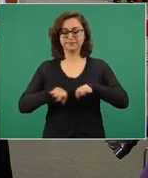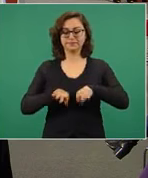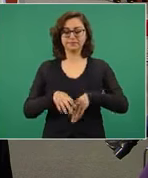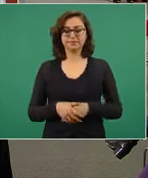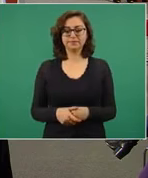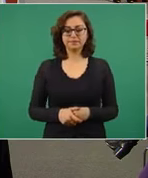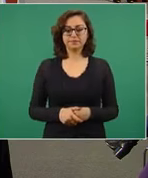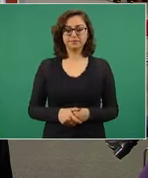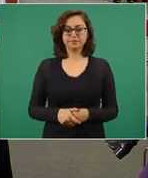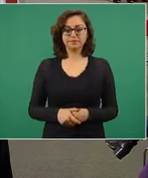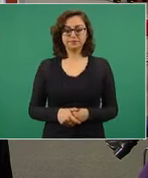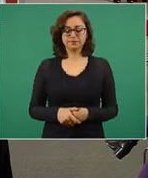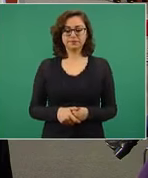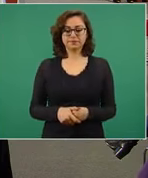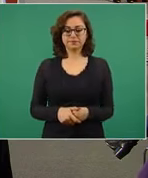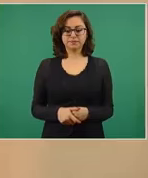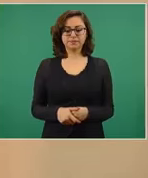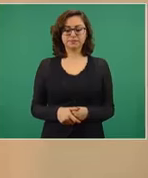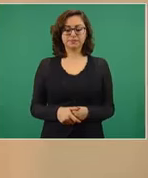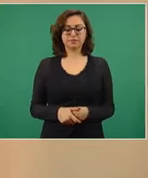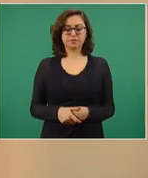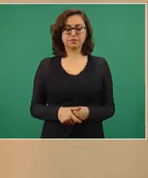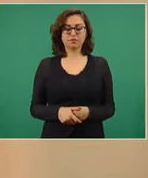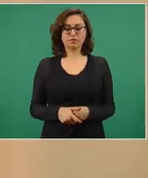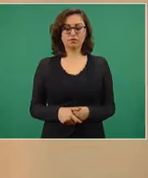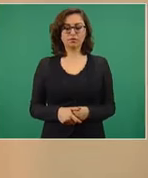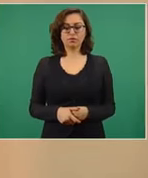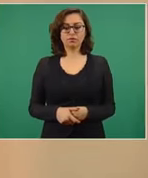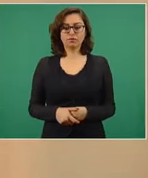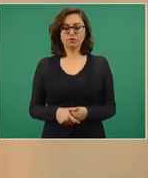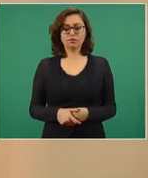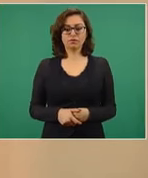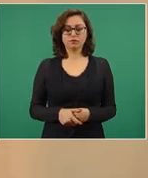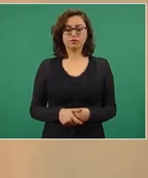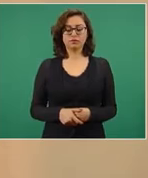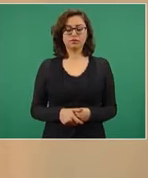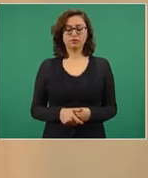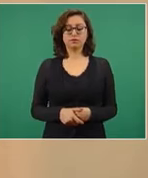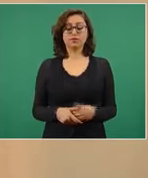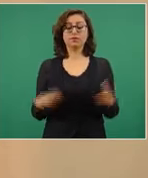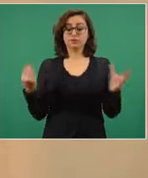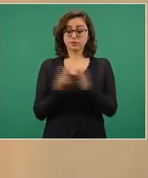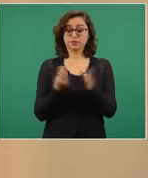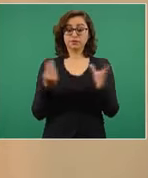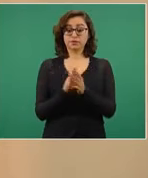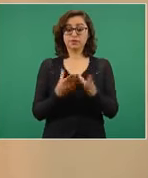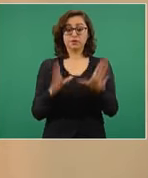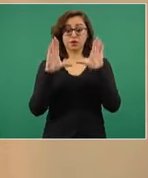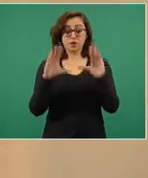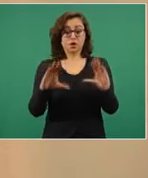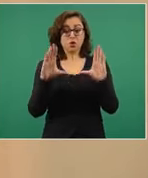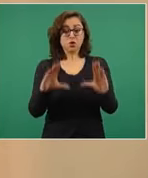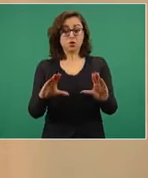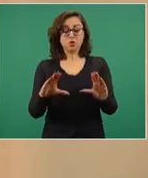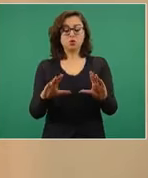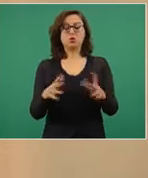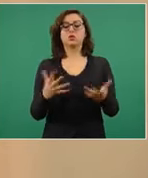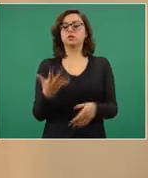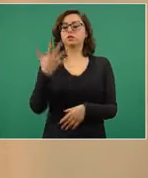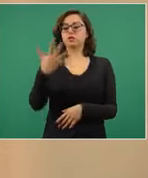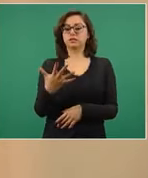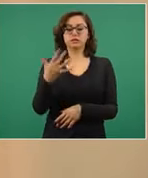Adelante. Dentro de la capacitación, tuvimos el día 5